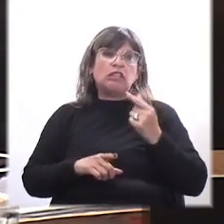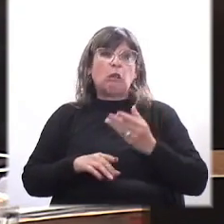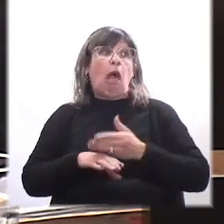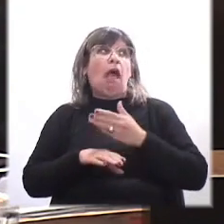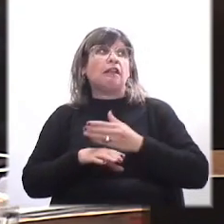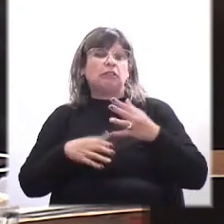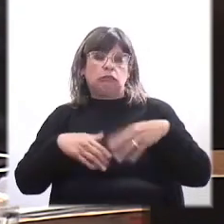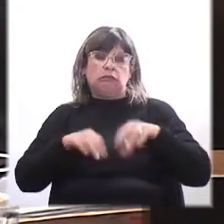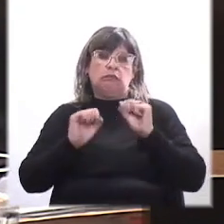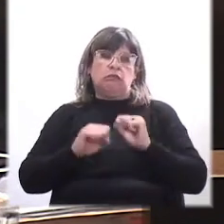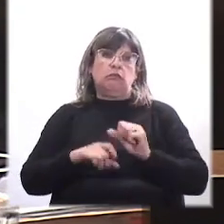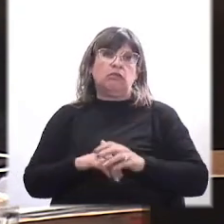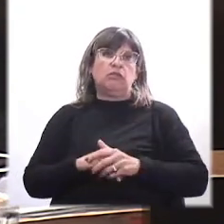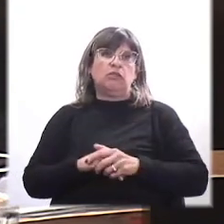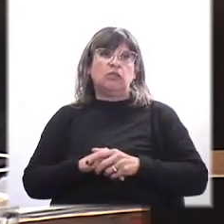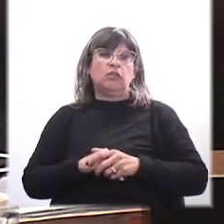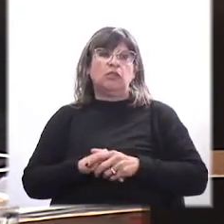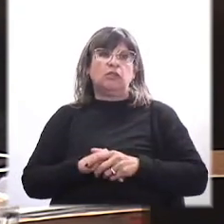antes.